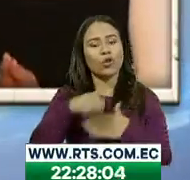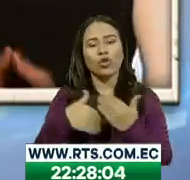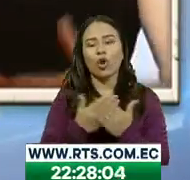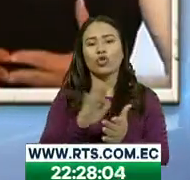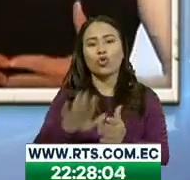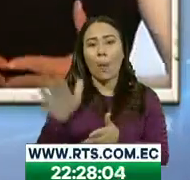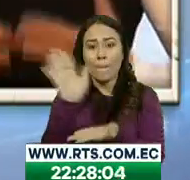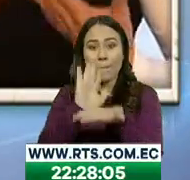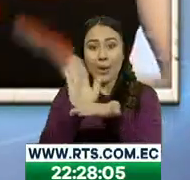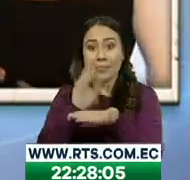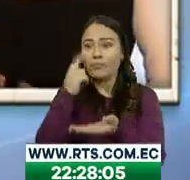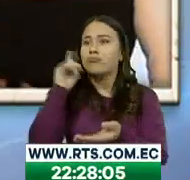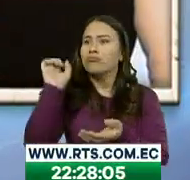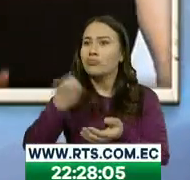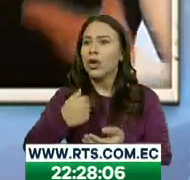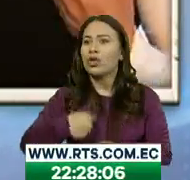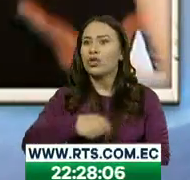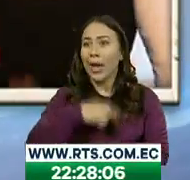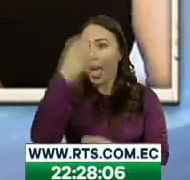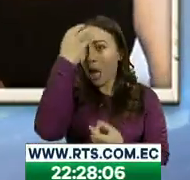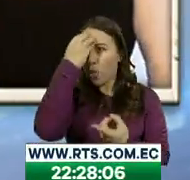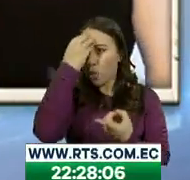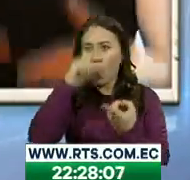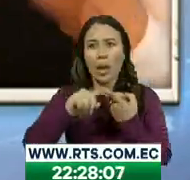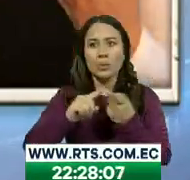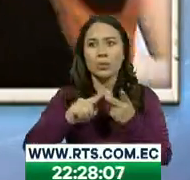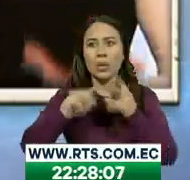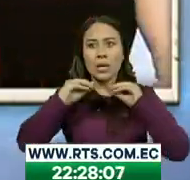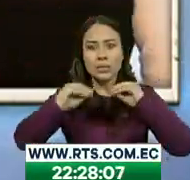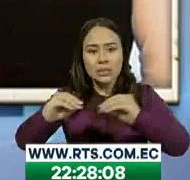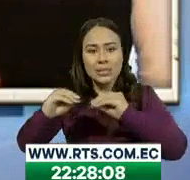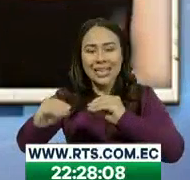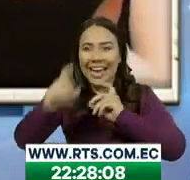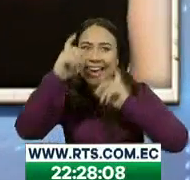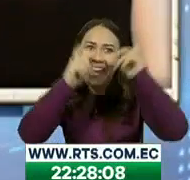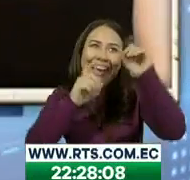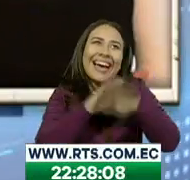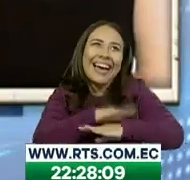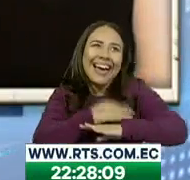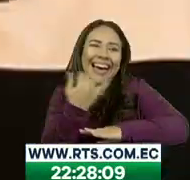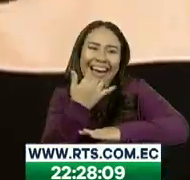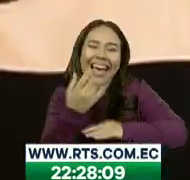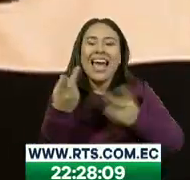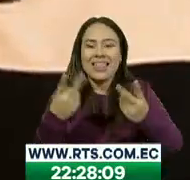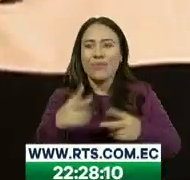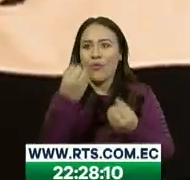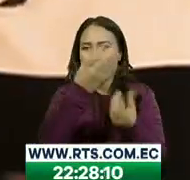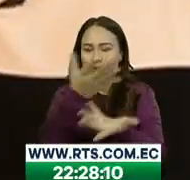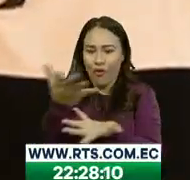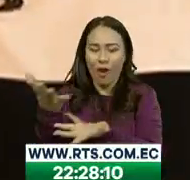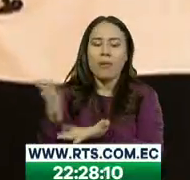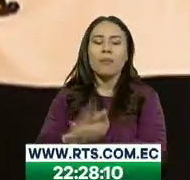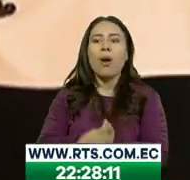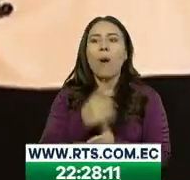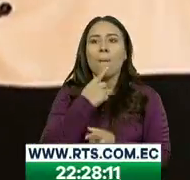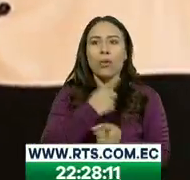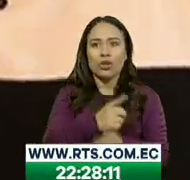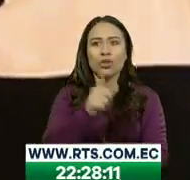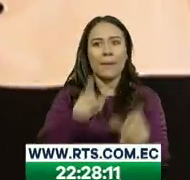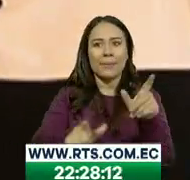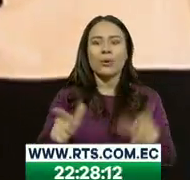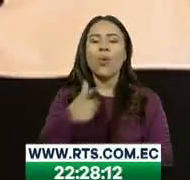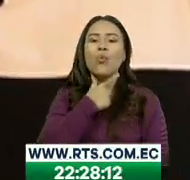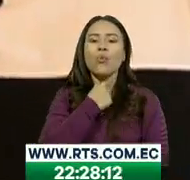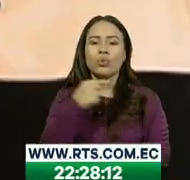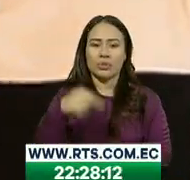programas, porque educamos, enseñamos, entretenemos e informamos. Yo creo que ese es el mayor galardón